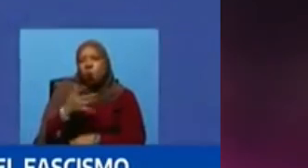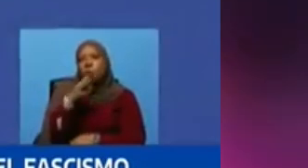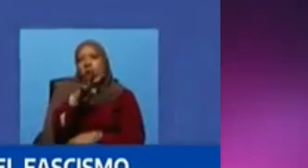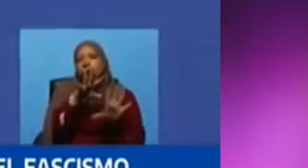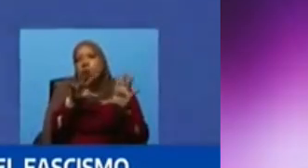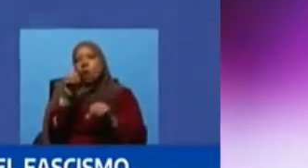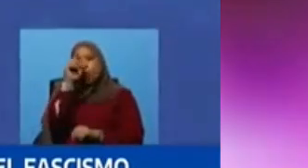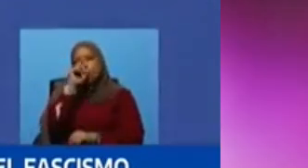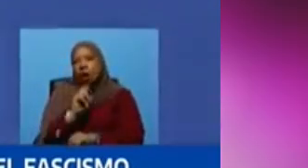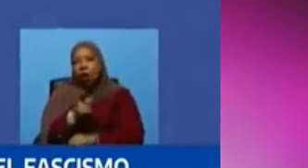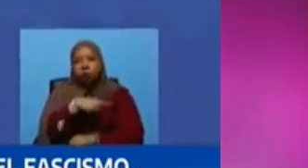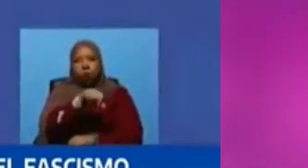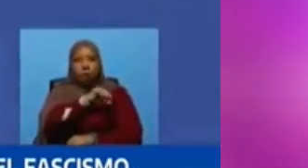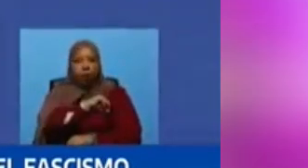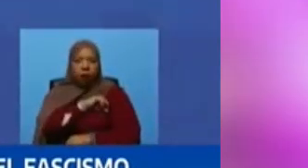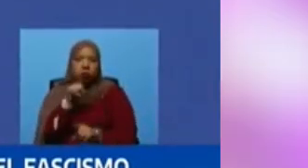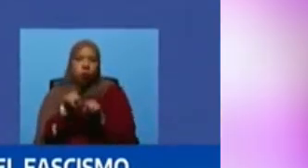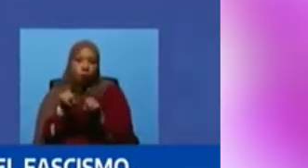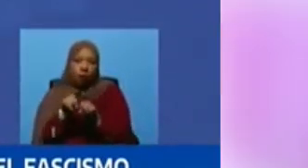y la República Española,